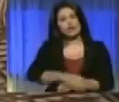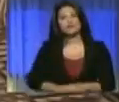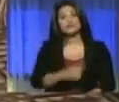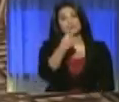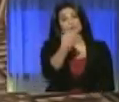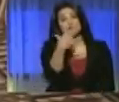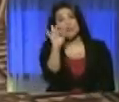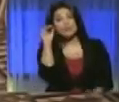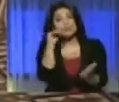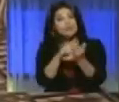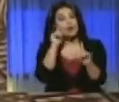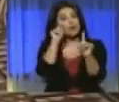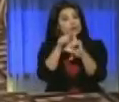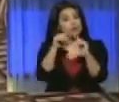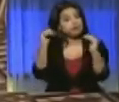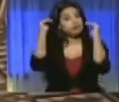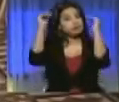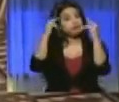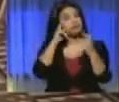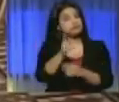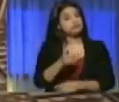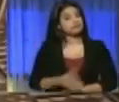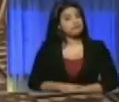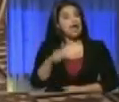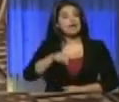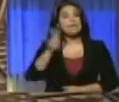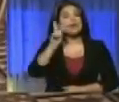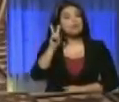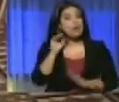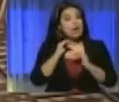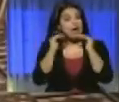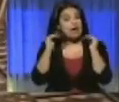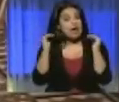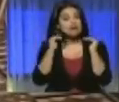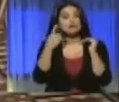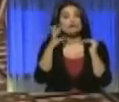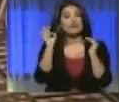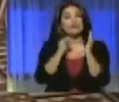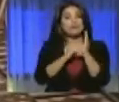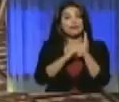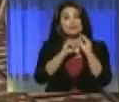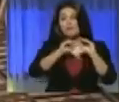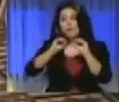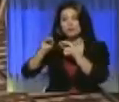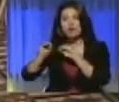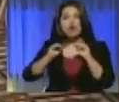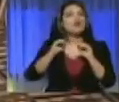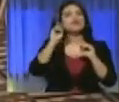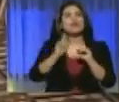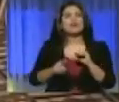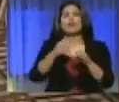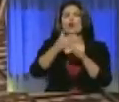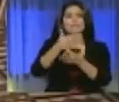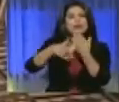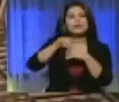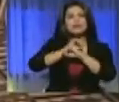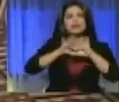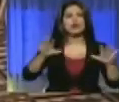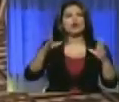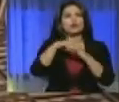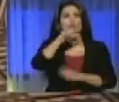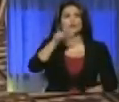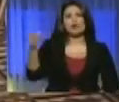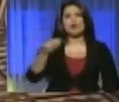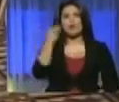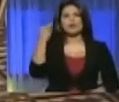150.000 es la meta. Imagínense ustedes, en Venezuela nada más, porque esto hay que, mira, compartirlo con la juventud de América